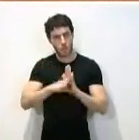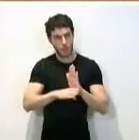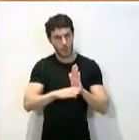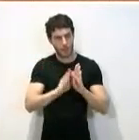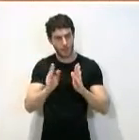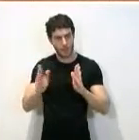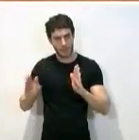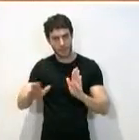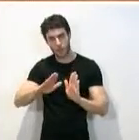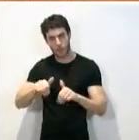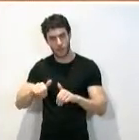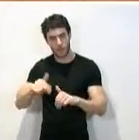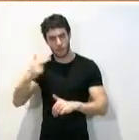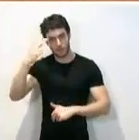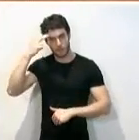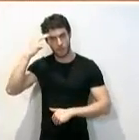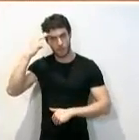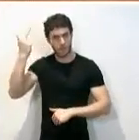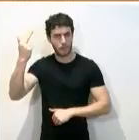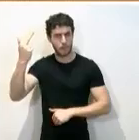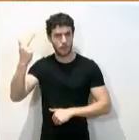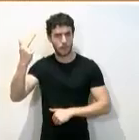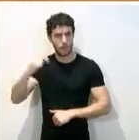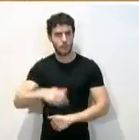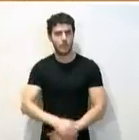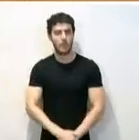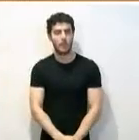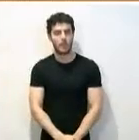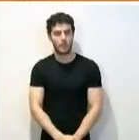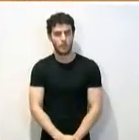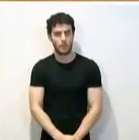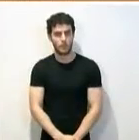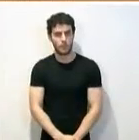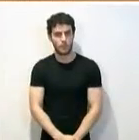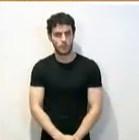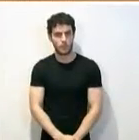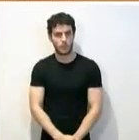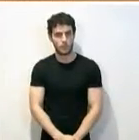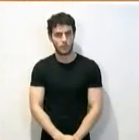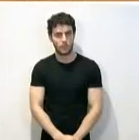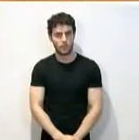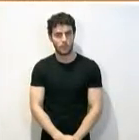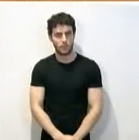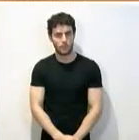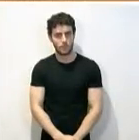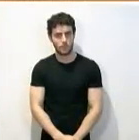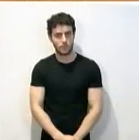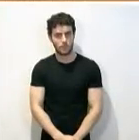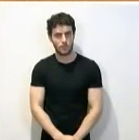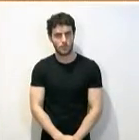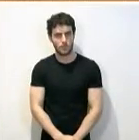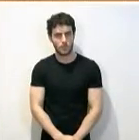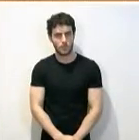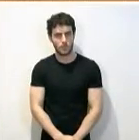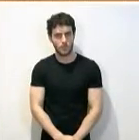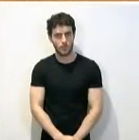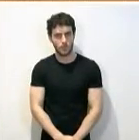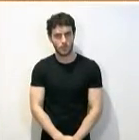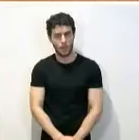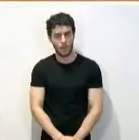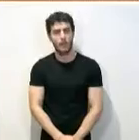finalmente se quitó de encima la vida que tanto le pesaba. Como en una crónica anunciada de su propia